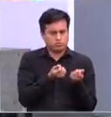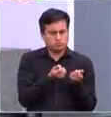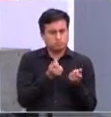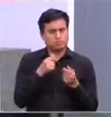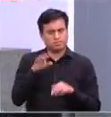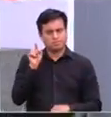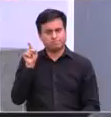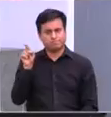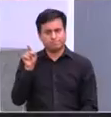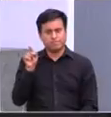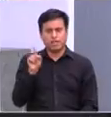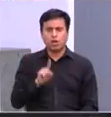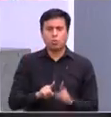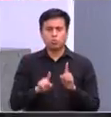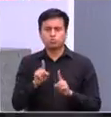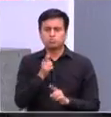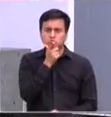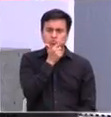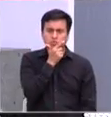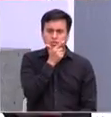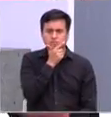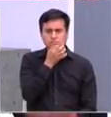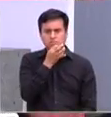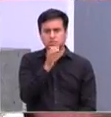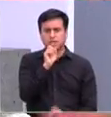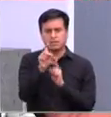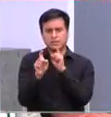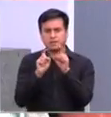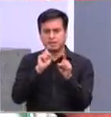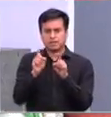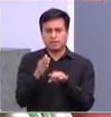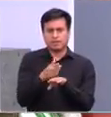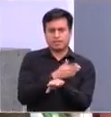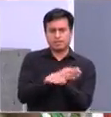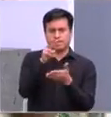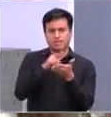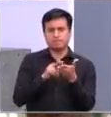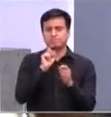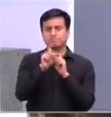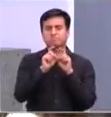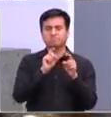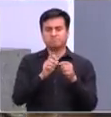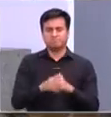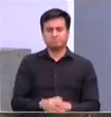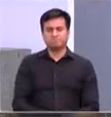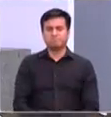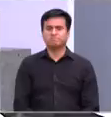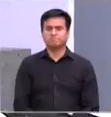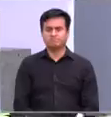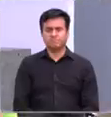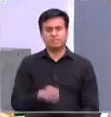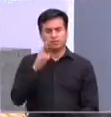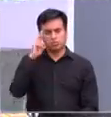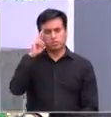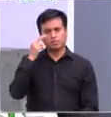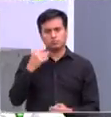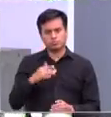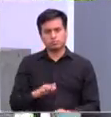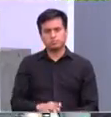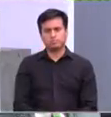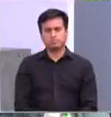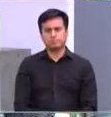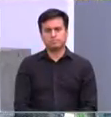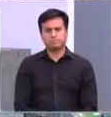de resaltar lo específico, lo determinante. Y de repente, en esa